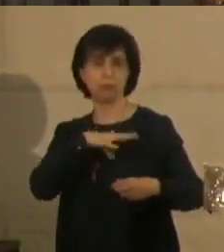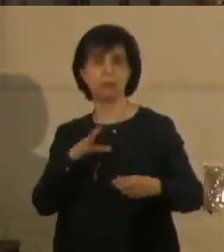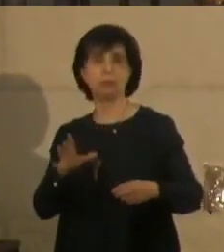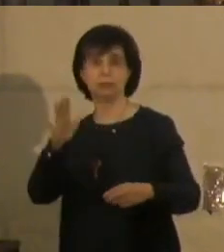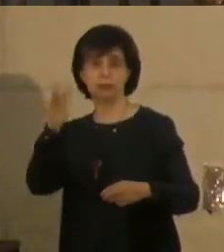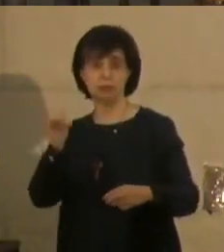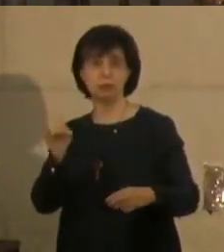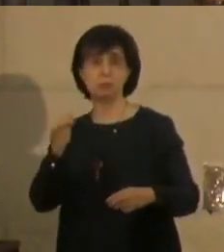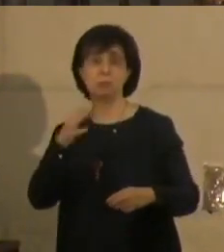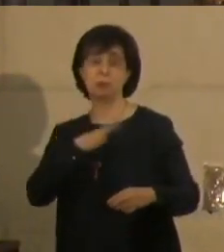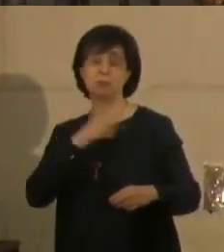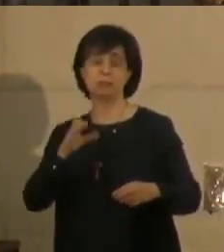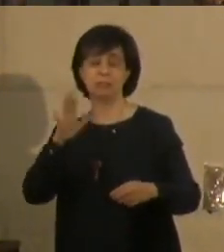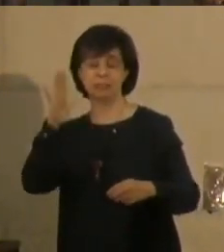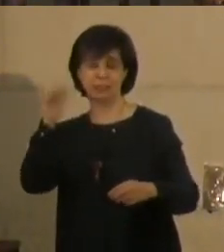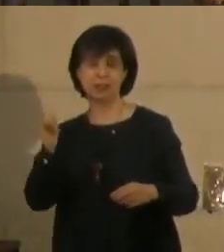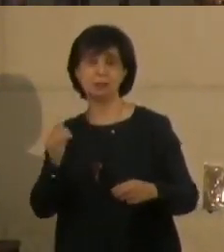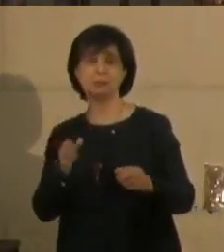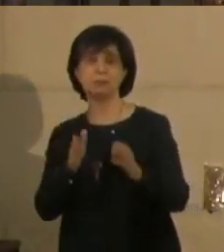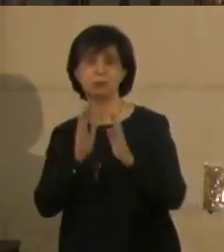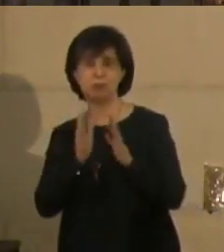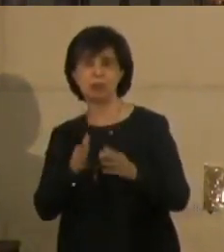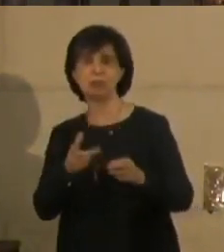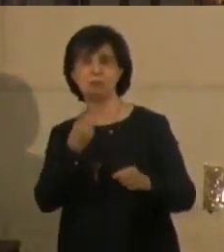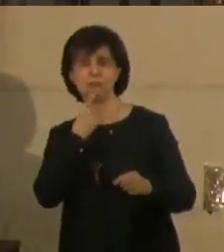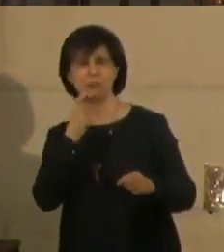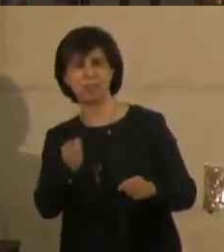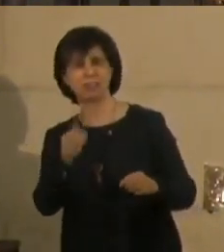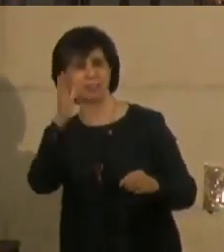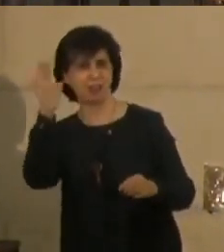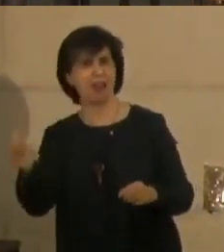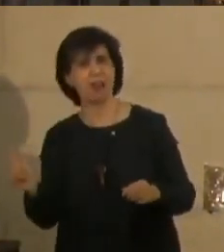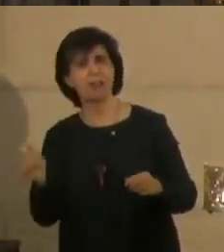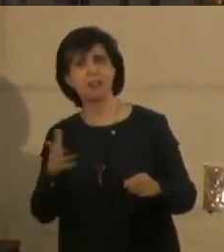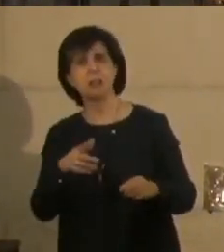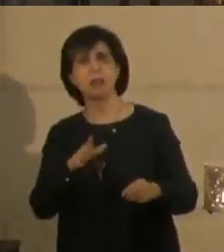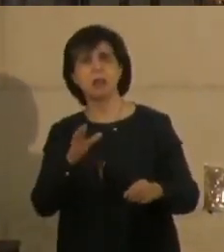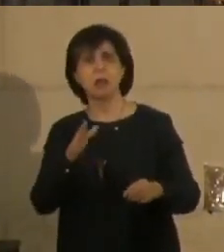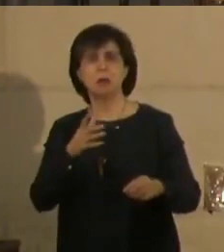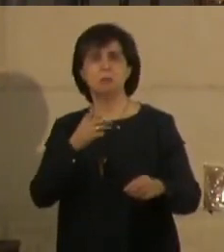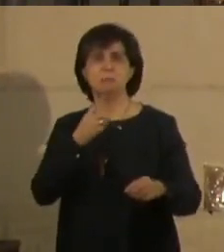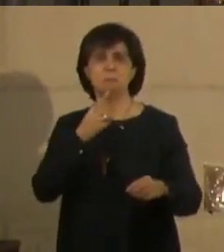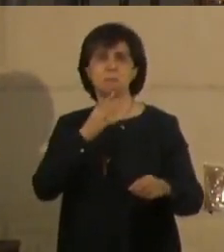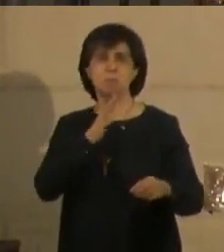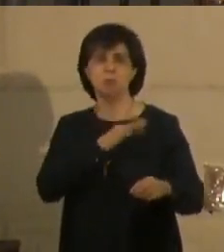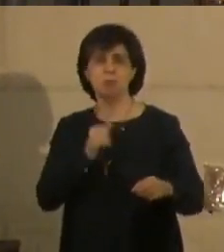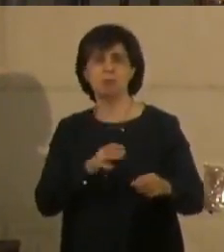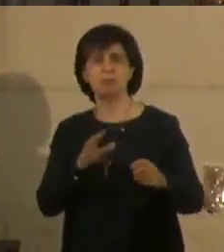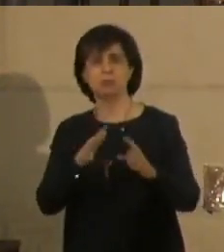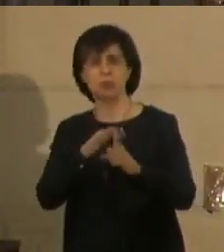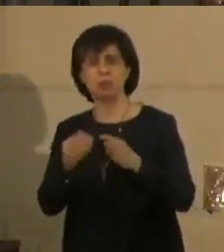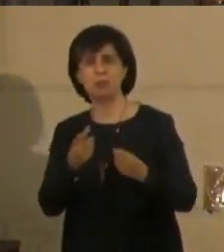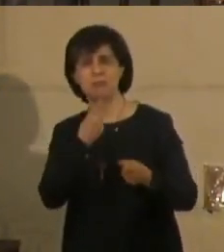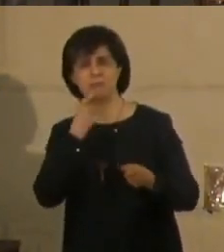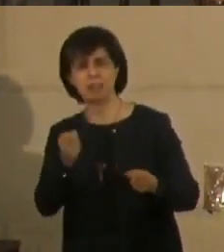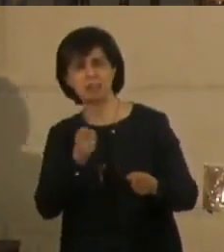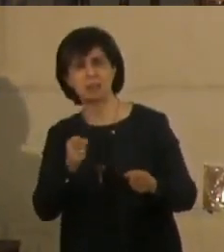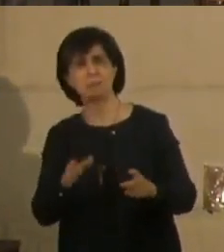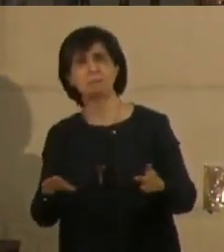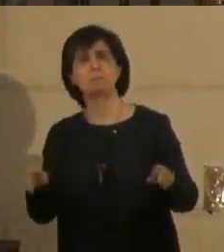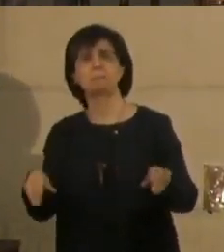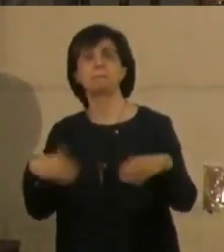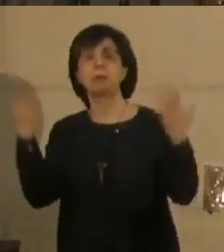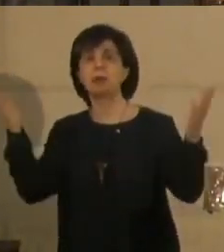tener persecuciones, podemos tener dificultades, podemos tener situaciones difíciles, pero